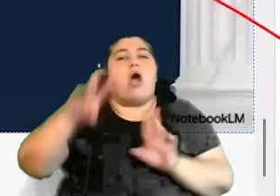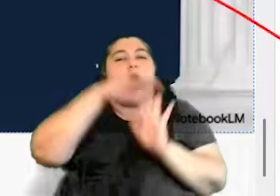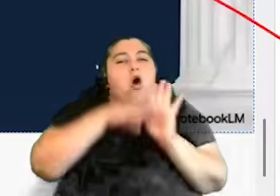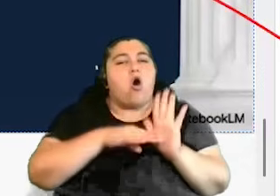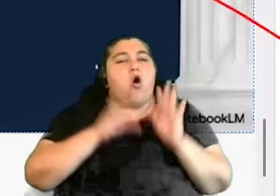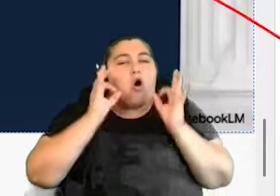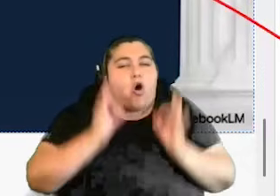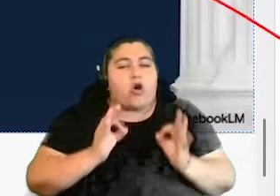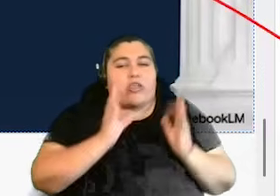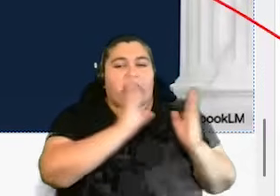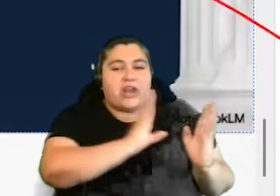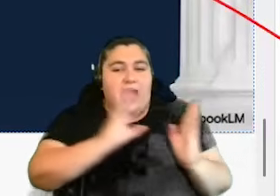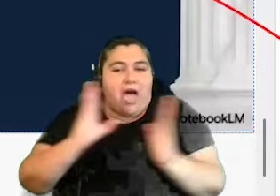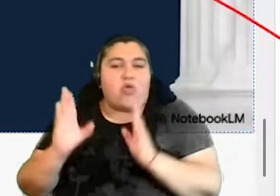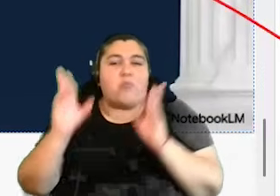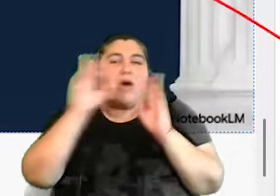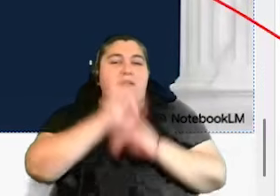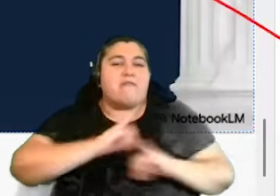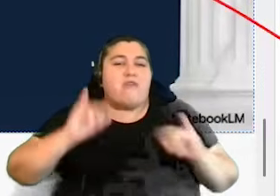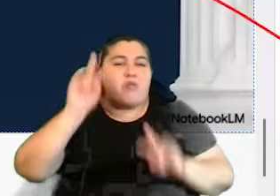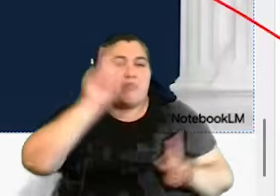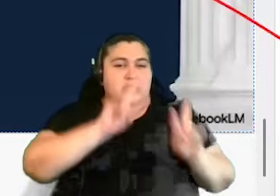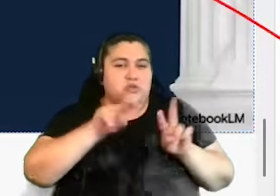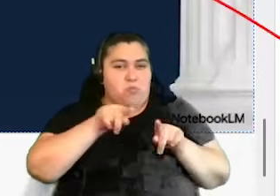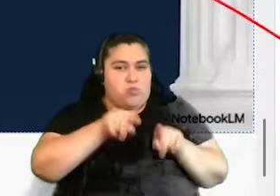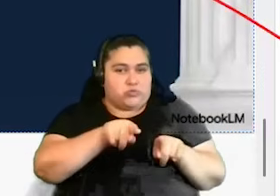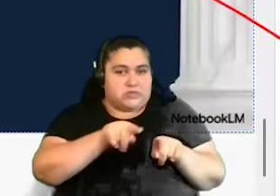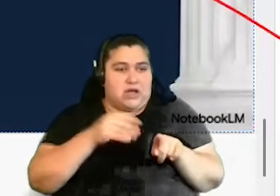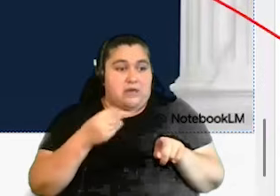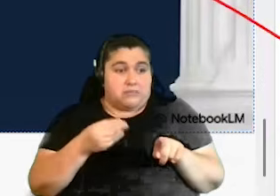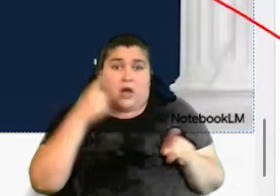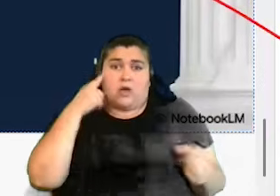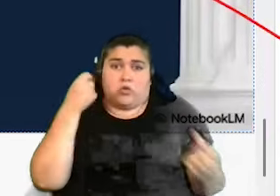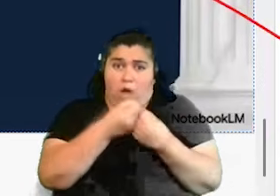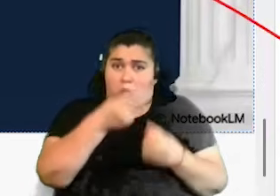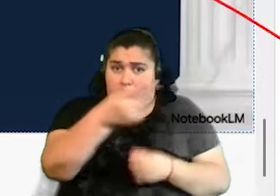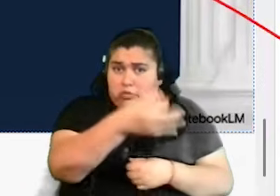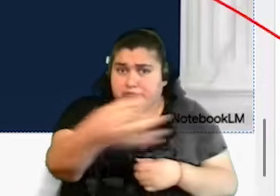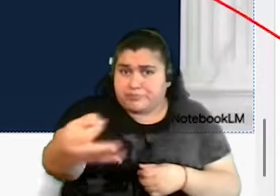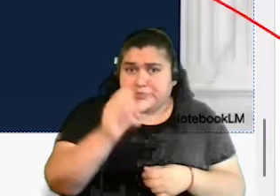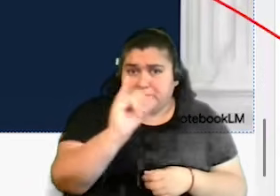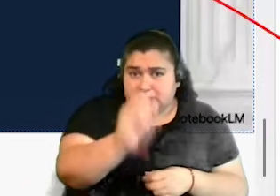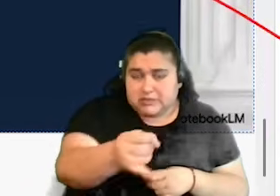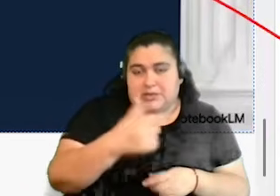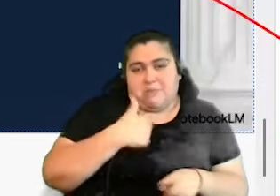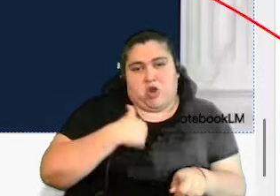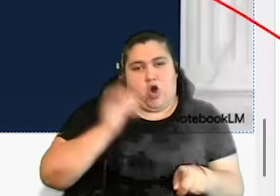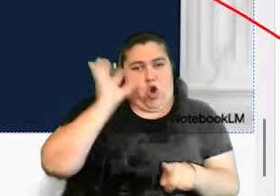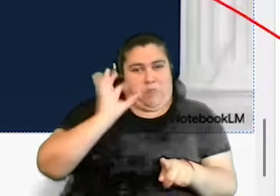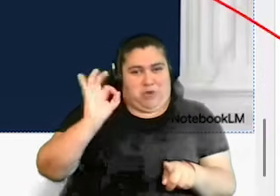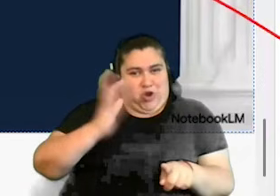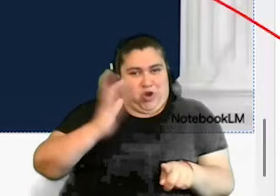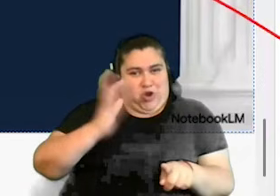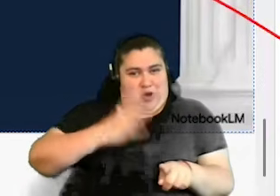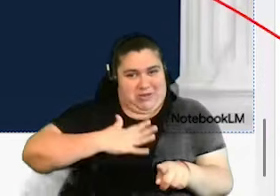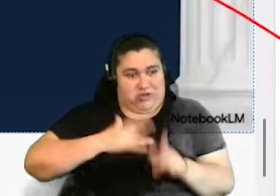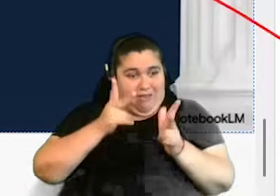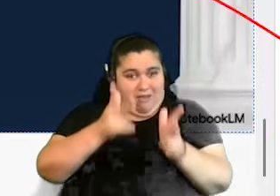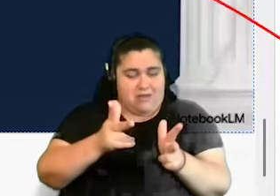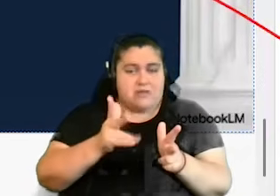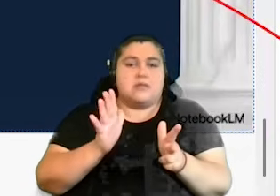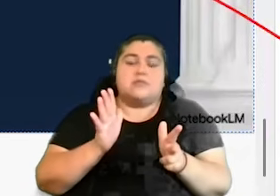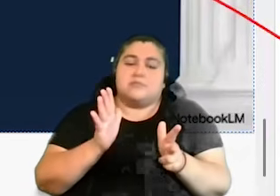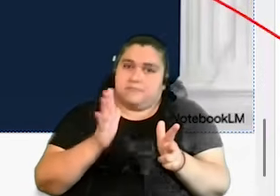de la información. Pero comparto lo que decís, y esta es una apreciación personal, que tenemos grandes desafíos